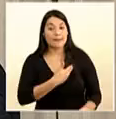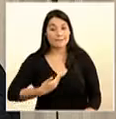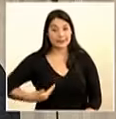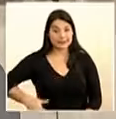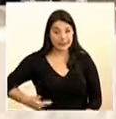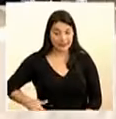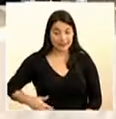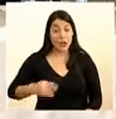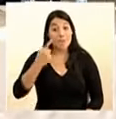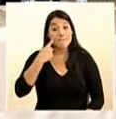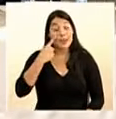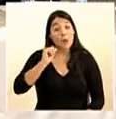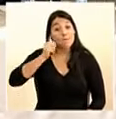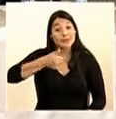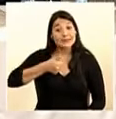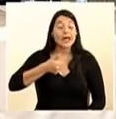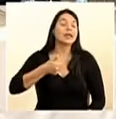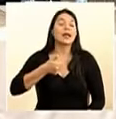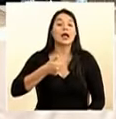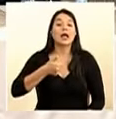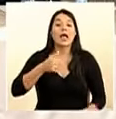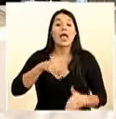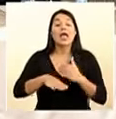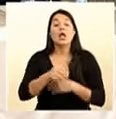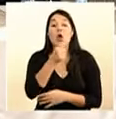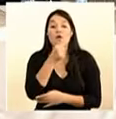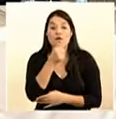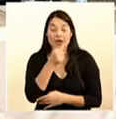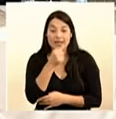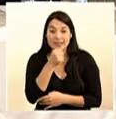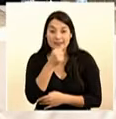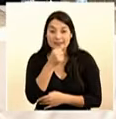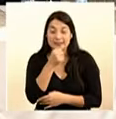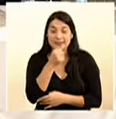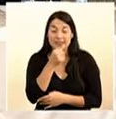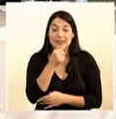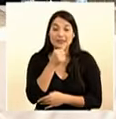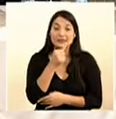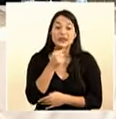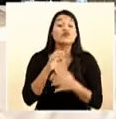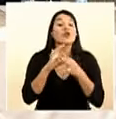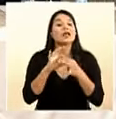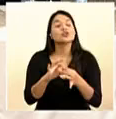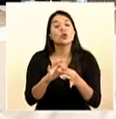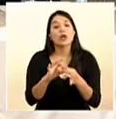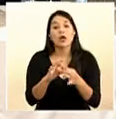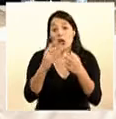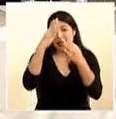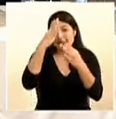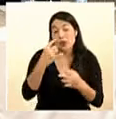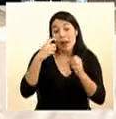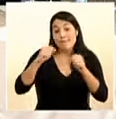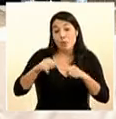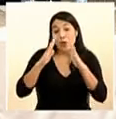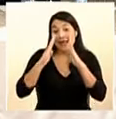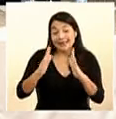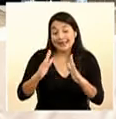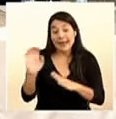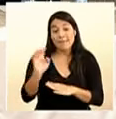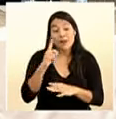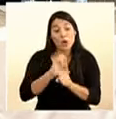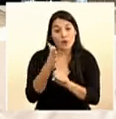nos vemos mañana nos escuchamos mañana en la conferencia de prensa en las informativos sobre las acciones para atender la emergencia por el